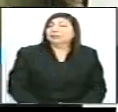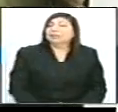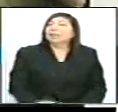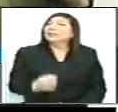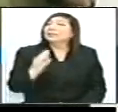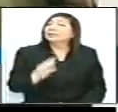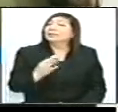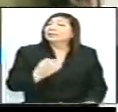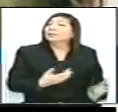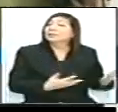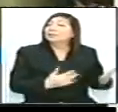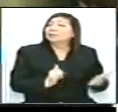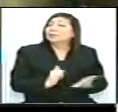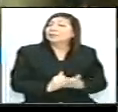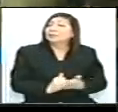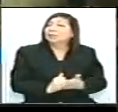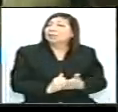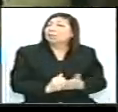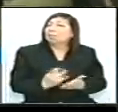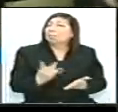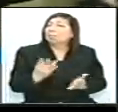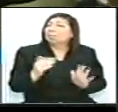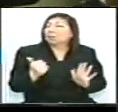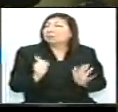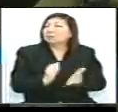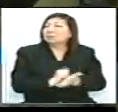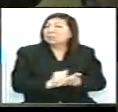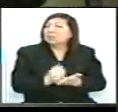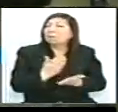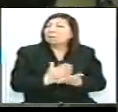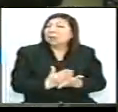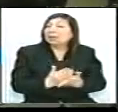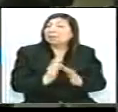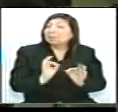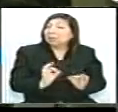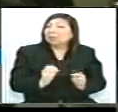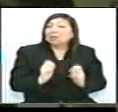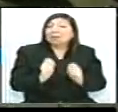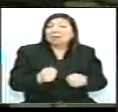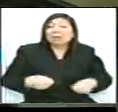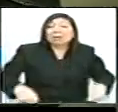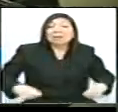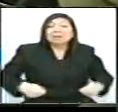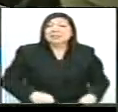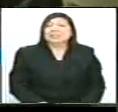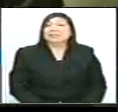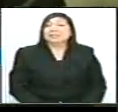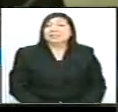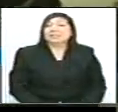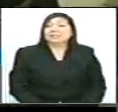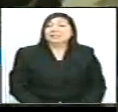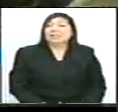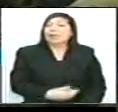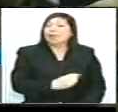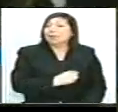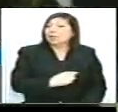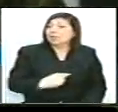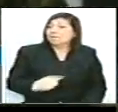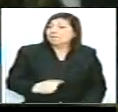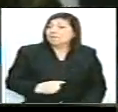se espera llegar a mediados de año para ver si no van a gastar los